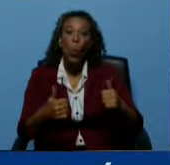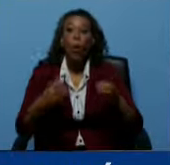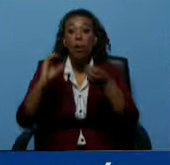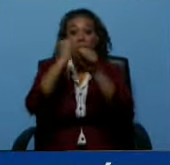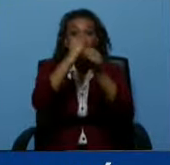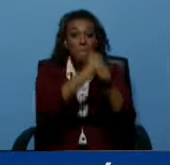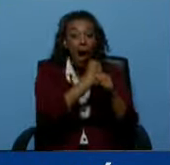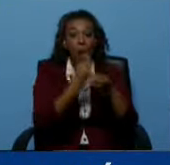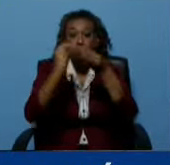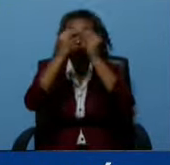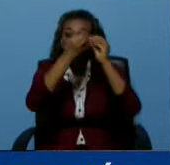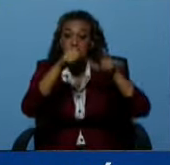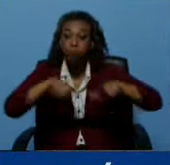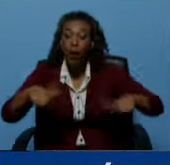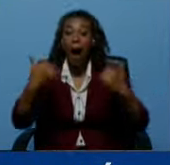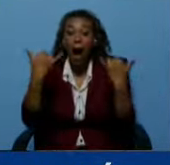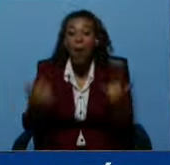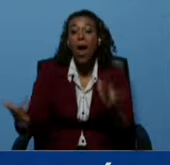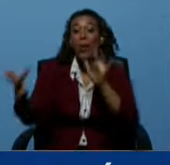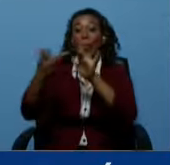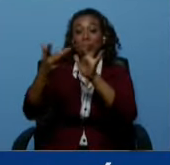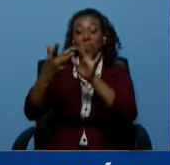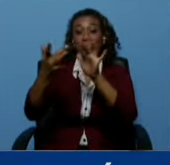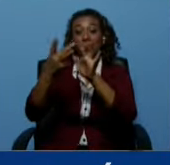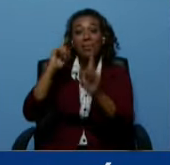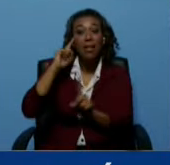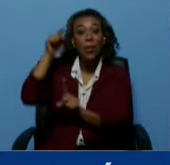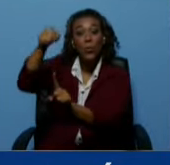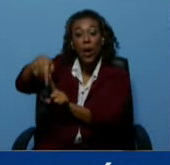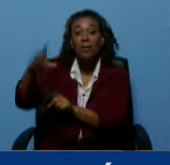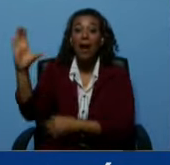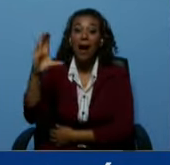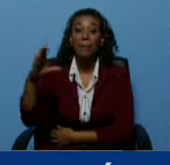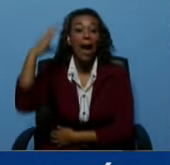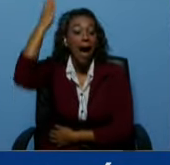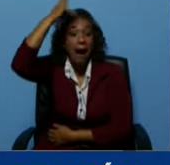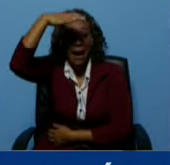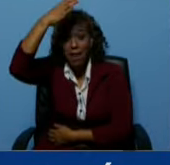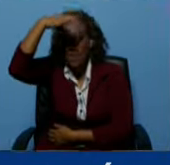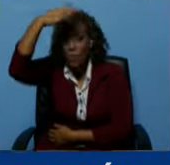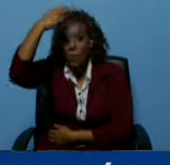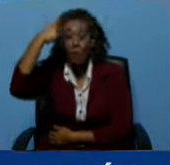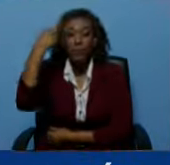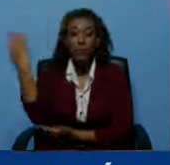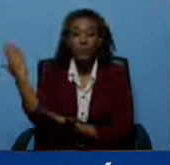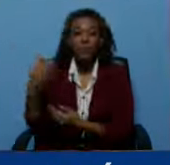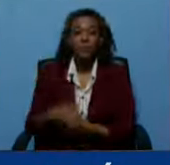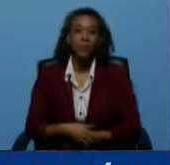obras. Y de aquí nos vamos directo allá a Caricuao.